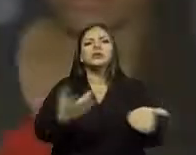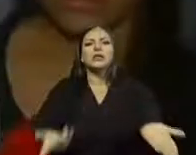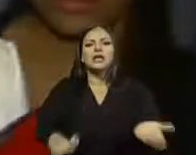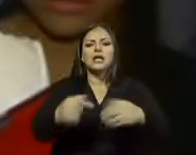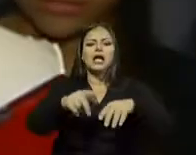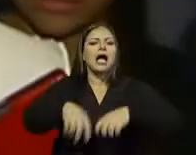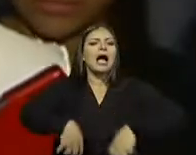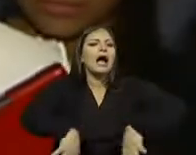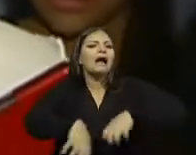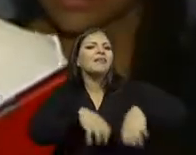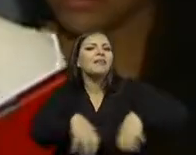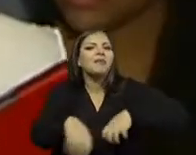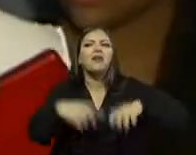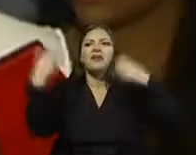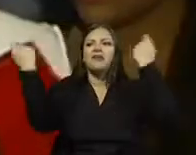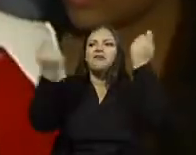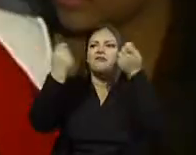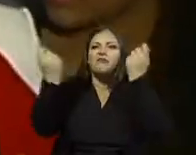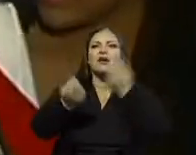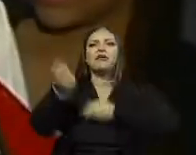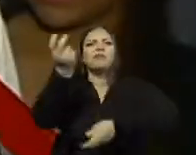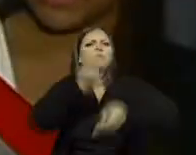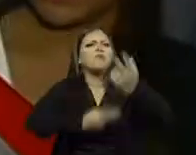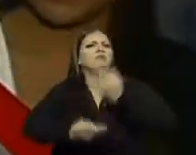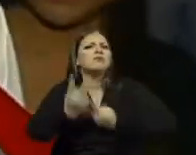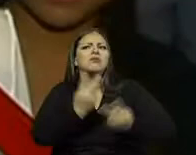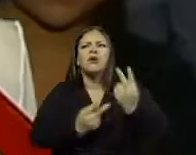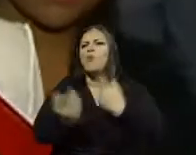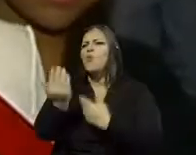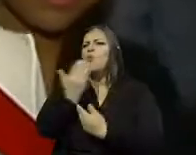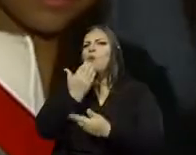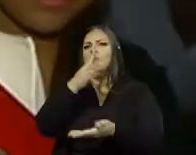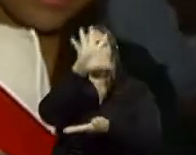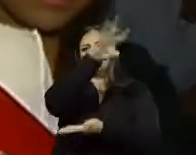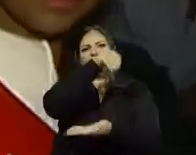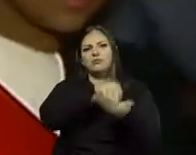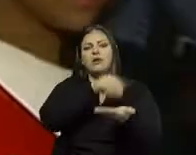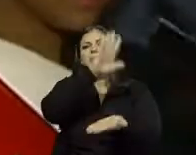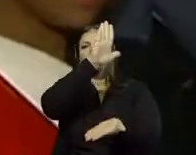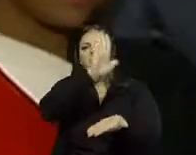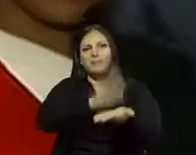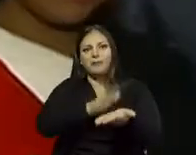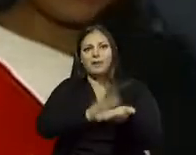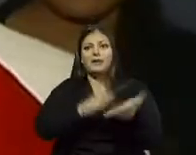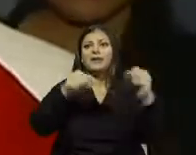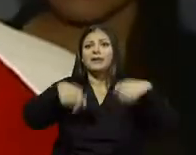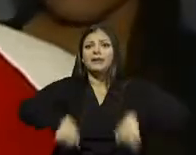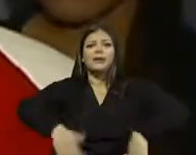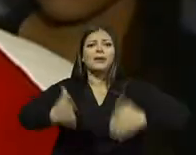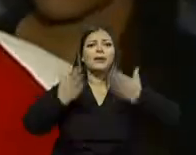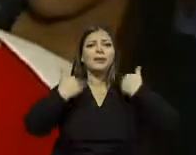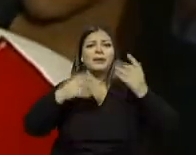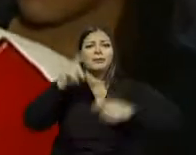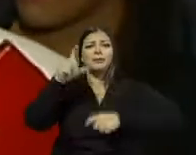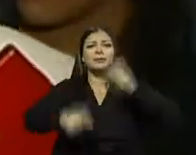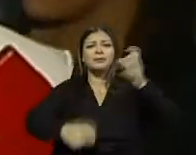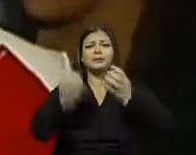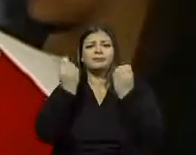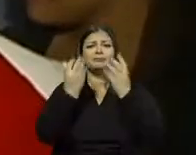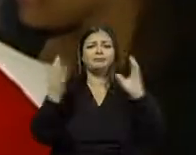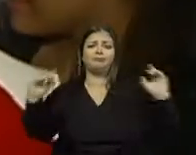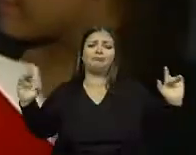Guayaquil es el destino turístico más visitado del país. Ecuatorianos y extranjeros con una media de crecimiento superior